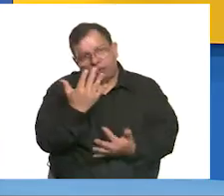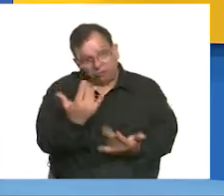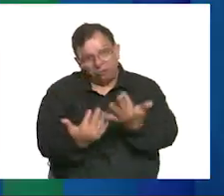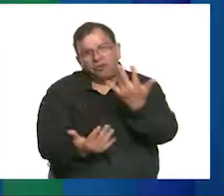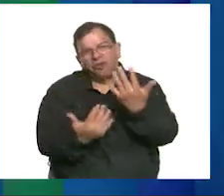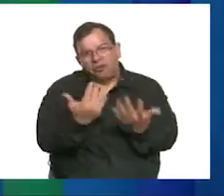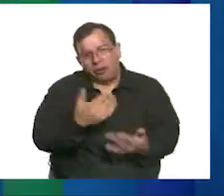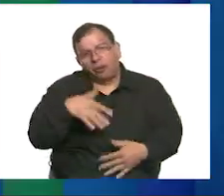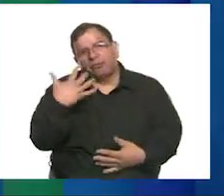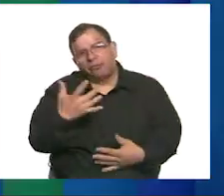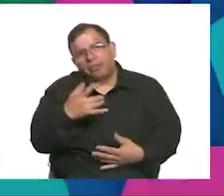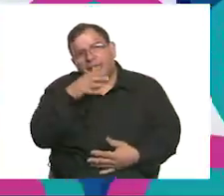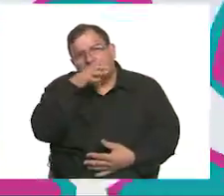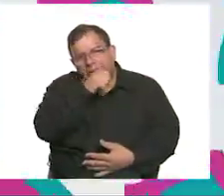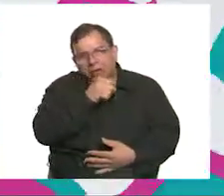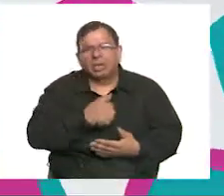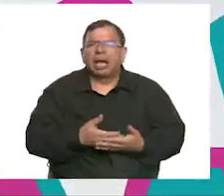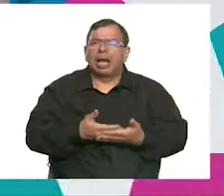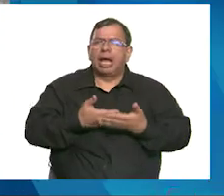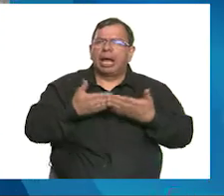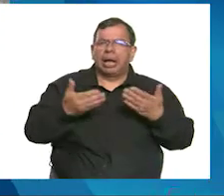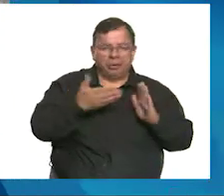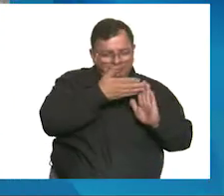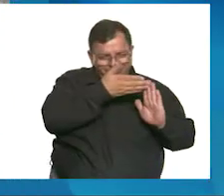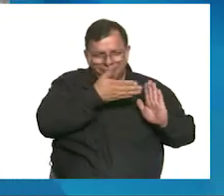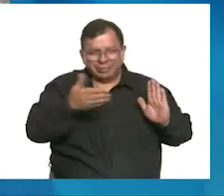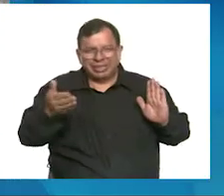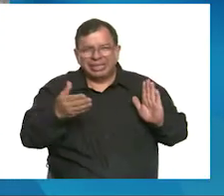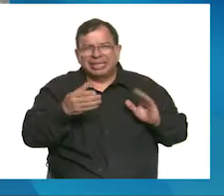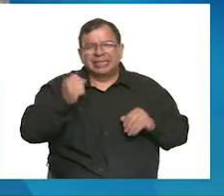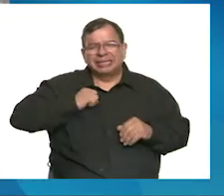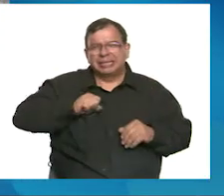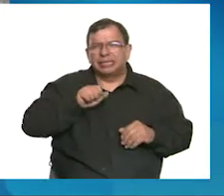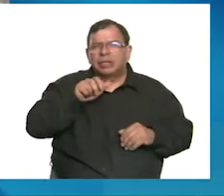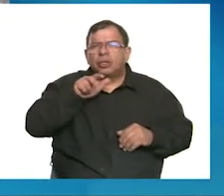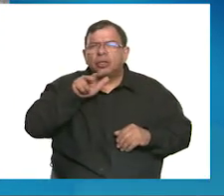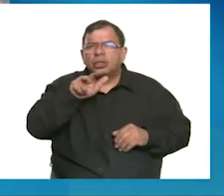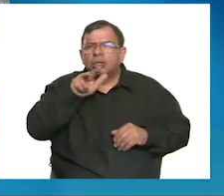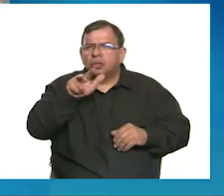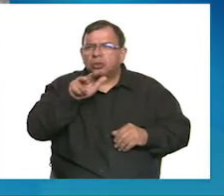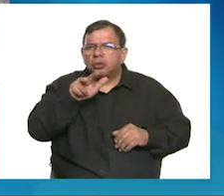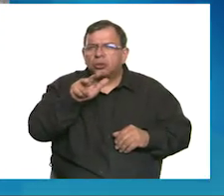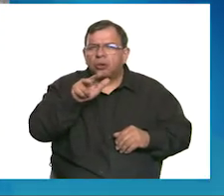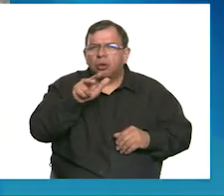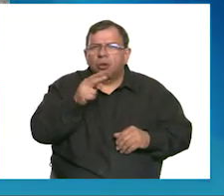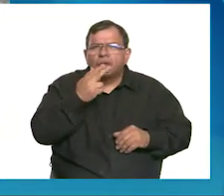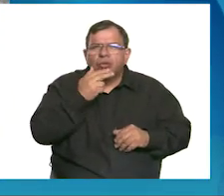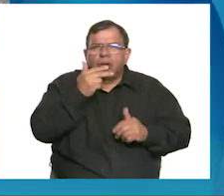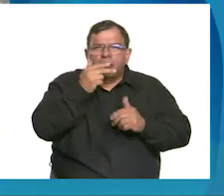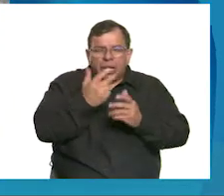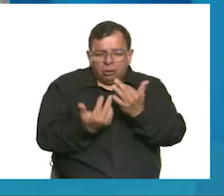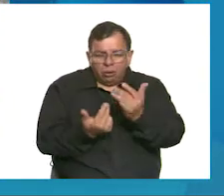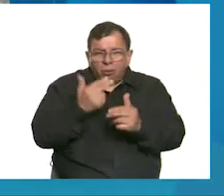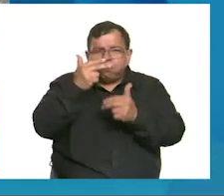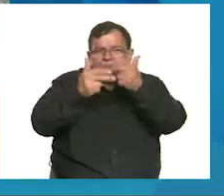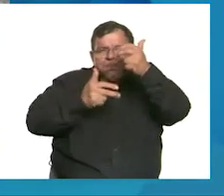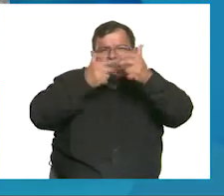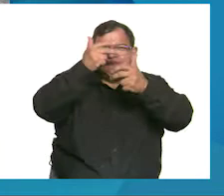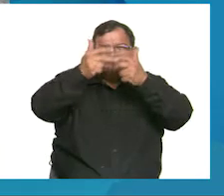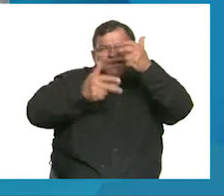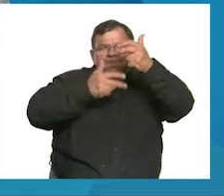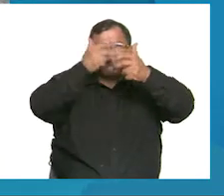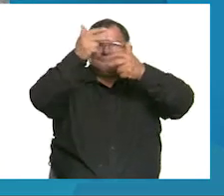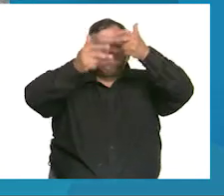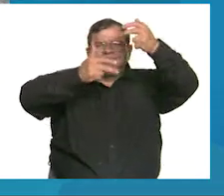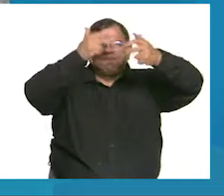calor. Ya en nuestra era, en el siglo XVIII, el ser humano usó por primera vez el vapor generado por fuego y su calor para